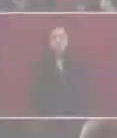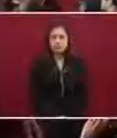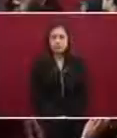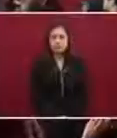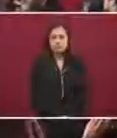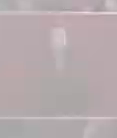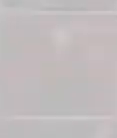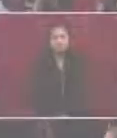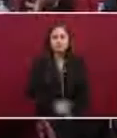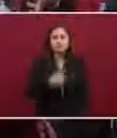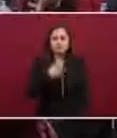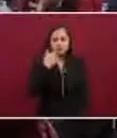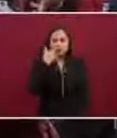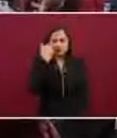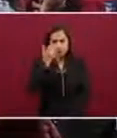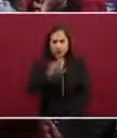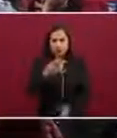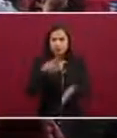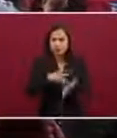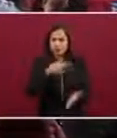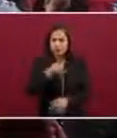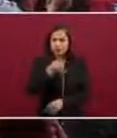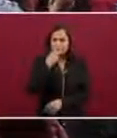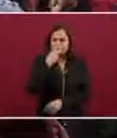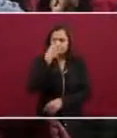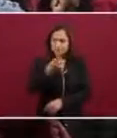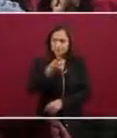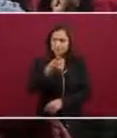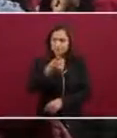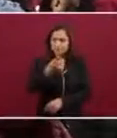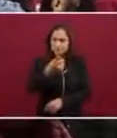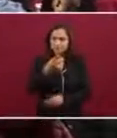insistir en que no vamos nosotros